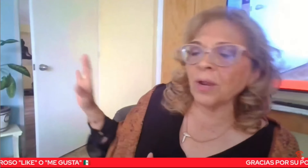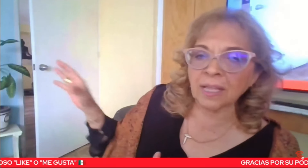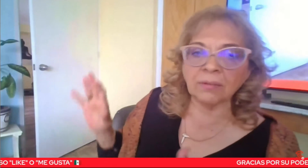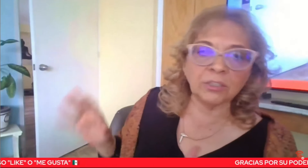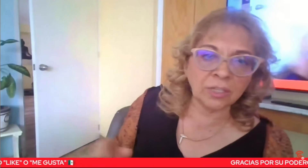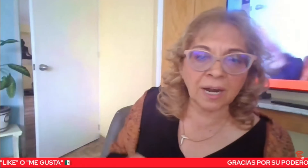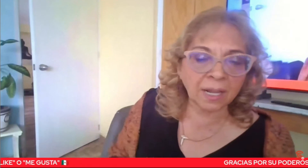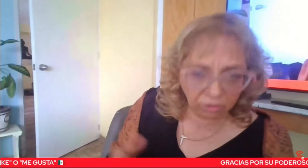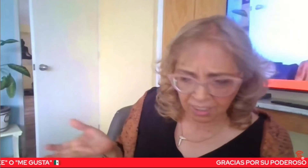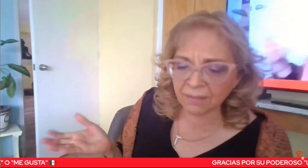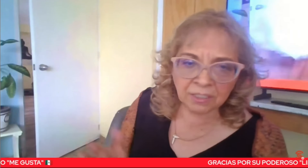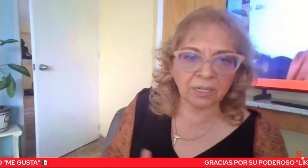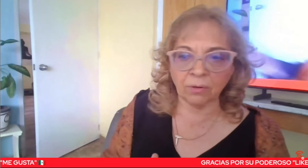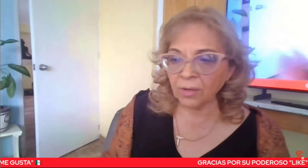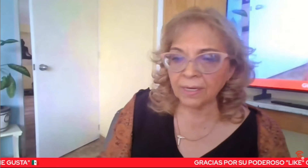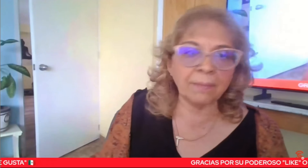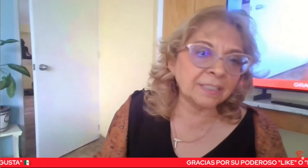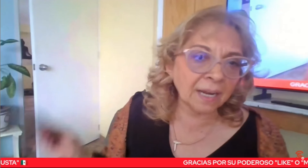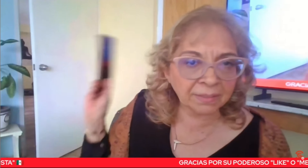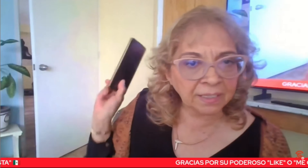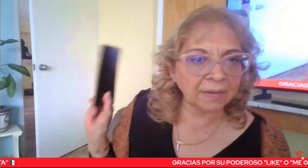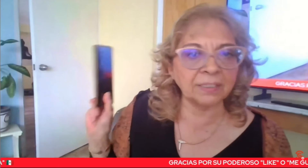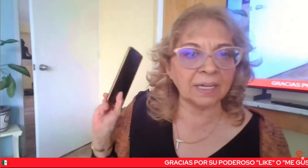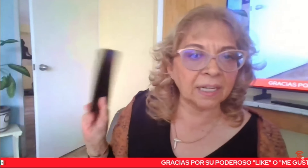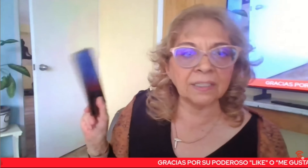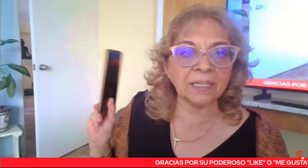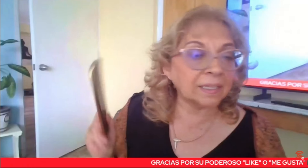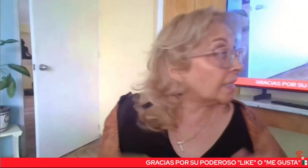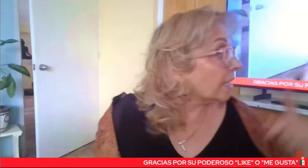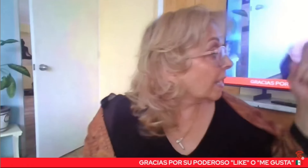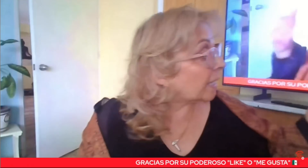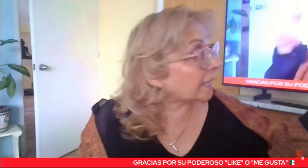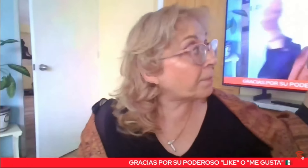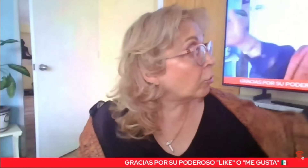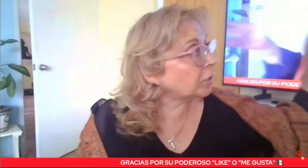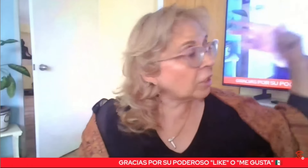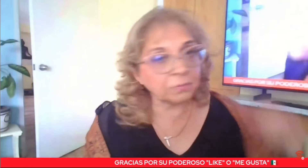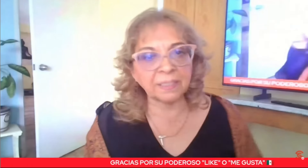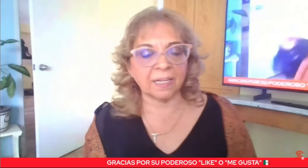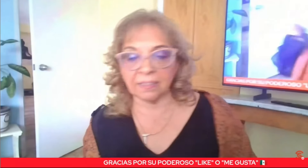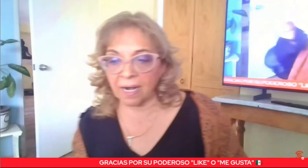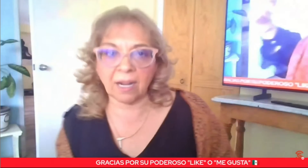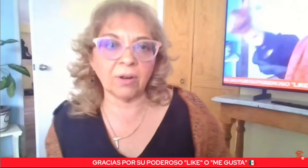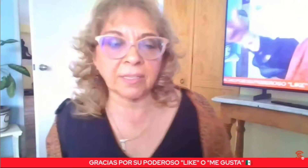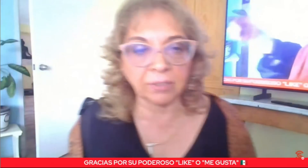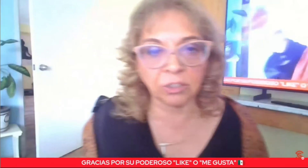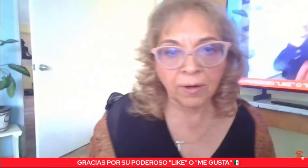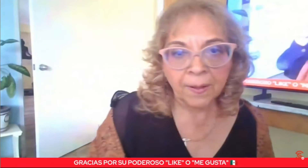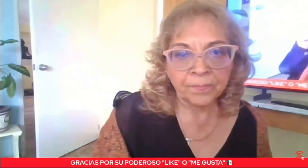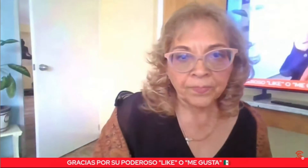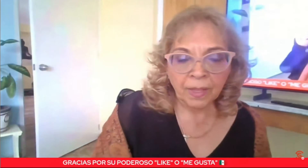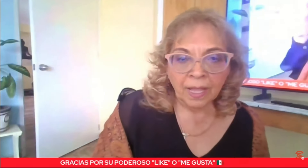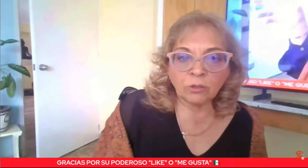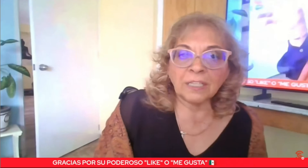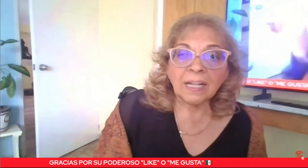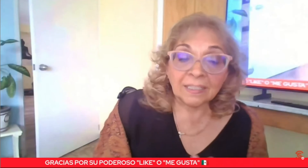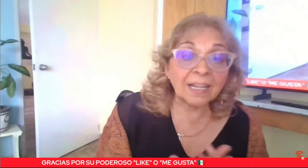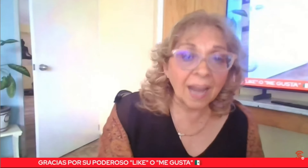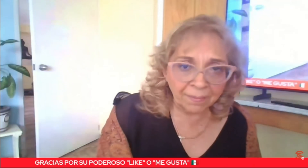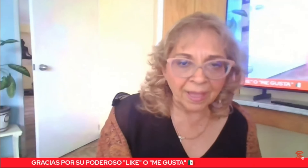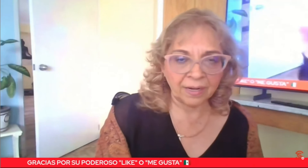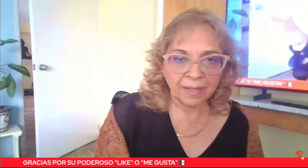veo la televisión en la radio. Sí la ves, chavo, nada más que la ves a través de las redes digitales que reproducen los mensajes de la radio y la televisión. Entonces,